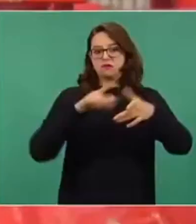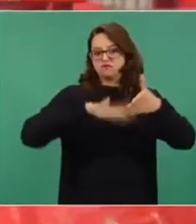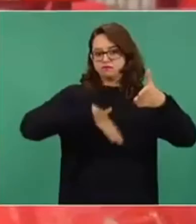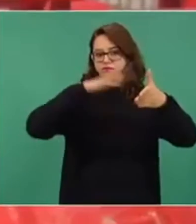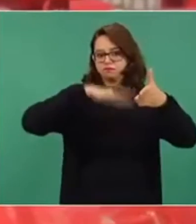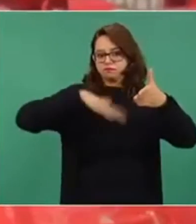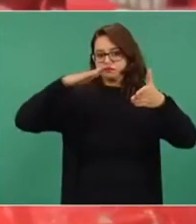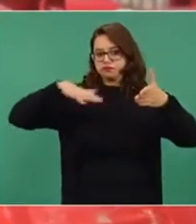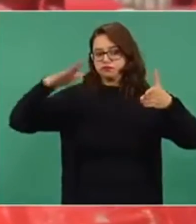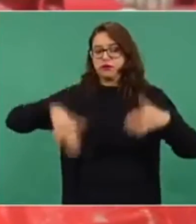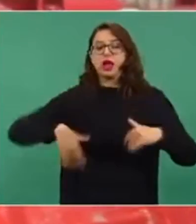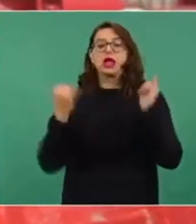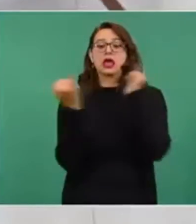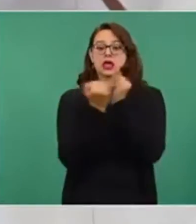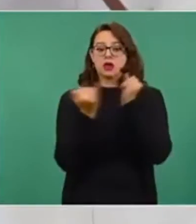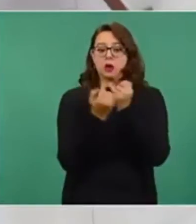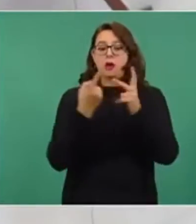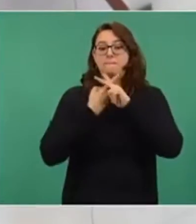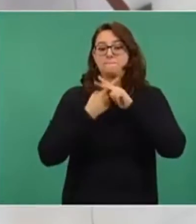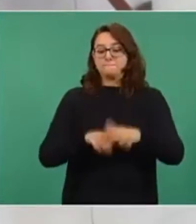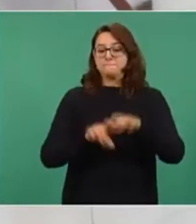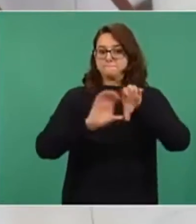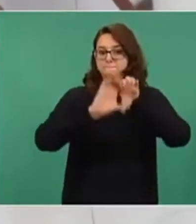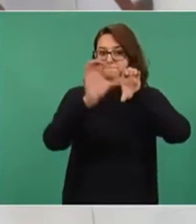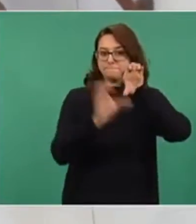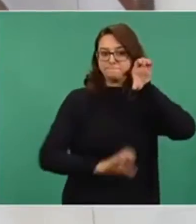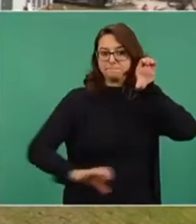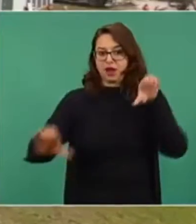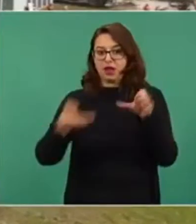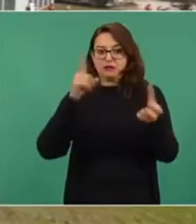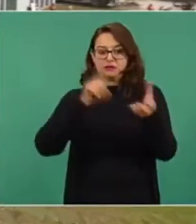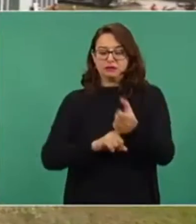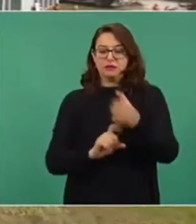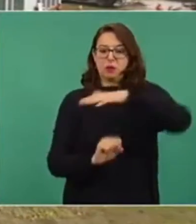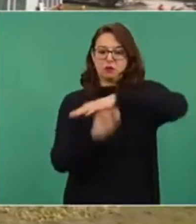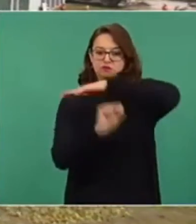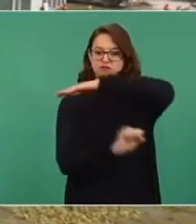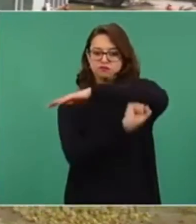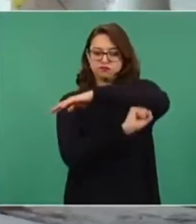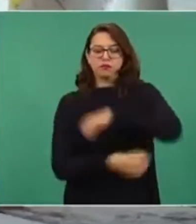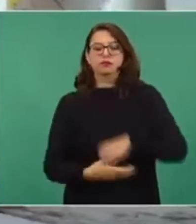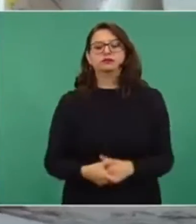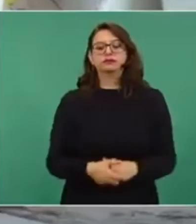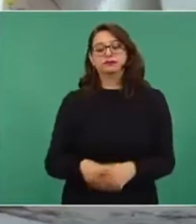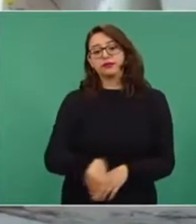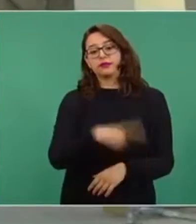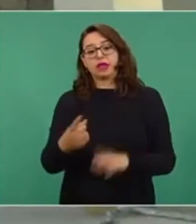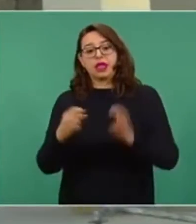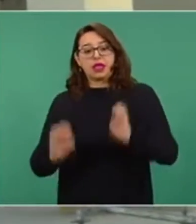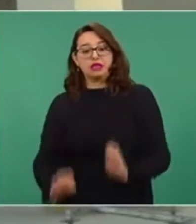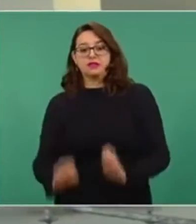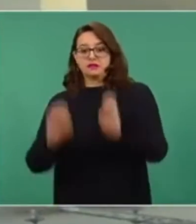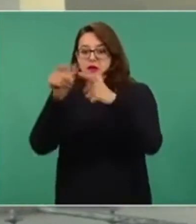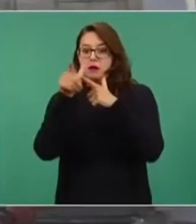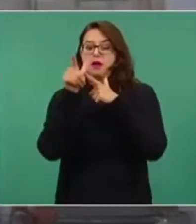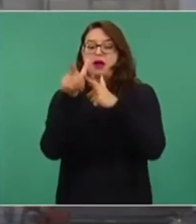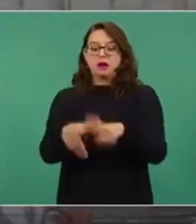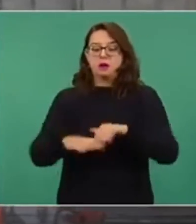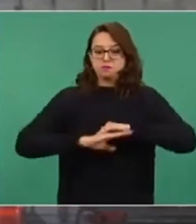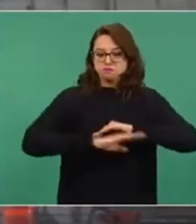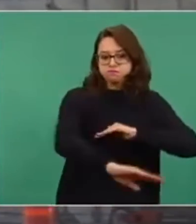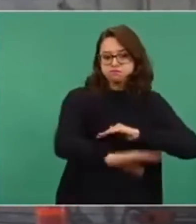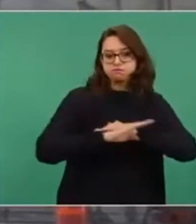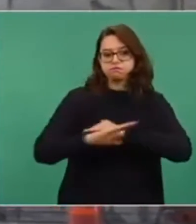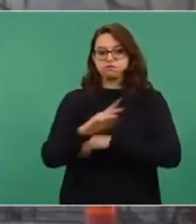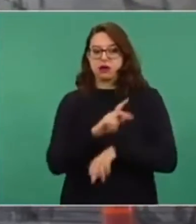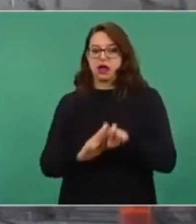terminados. Asimismo, se coloca tubería y mochetas de integración. En el área de edificios, continúa la colocación de pisos y escaleras y se trabaja